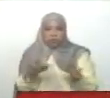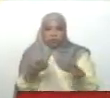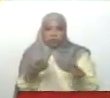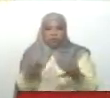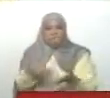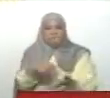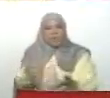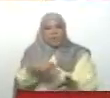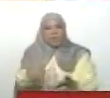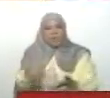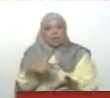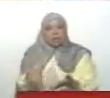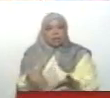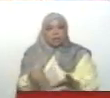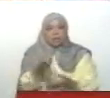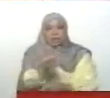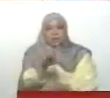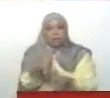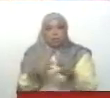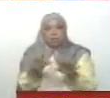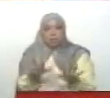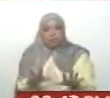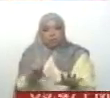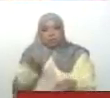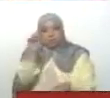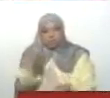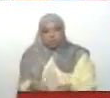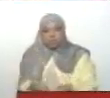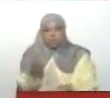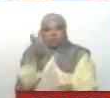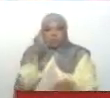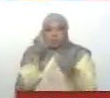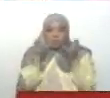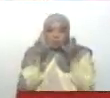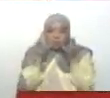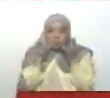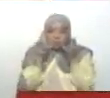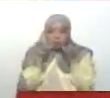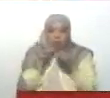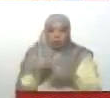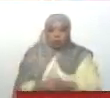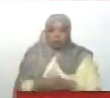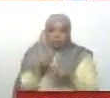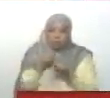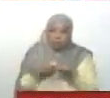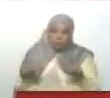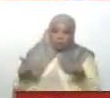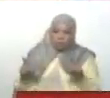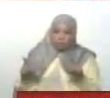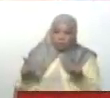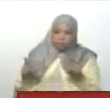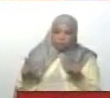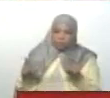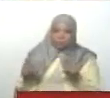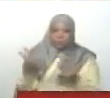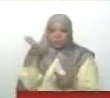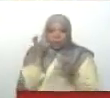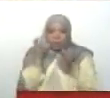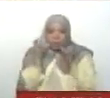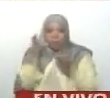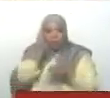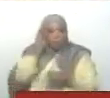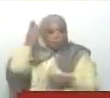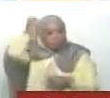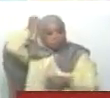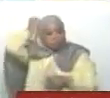chacate, chacate, chacate. ¿Tenías un 5x8 que podamos tocar? Claro, ya los aguinaldos son un 5x8. Pero, oye, Alfred